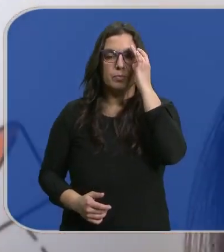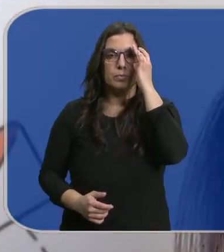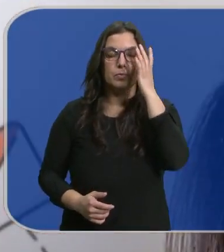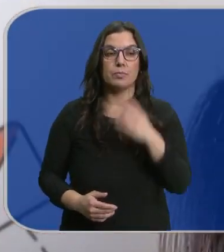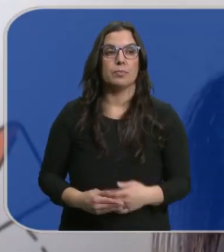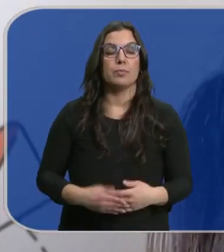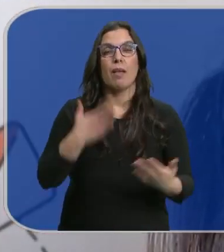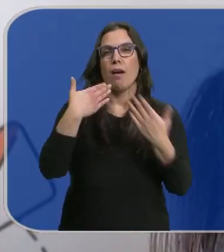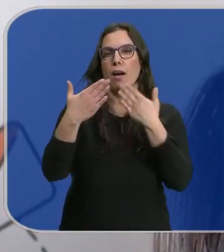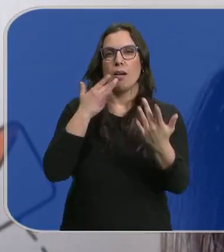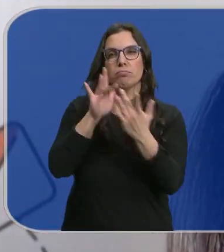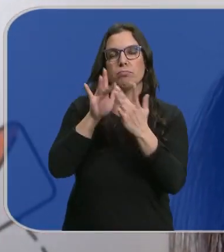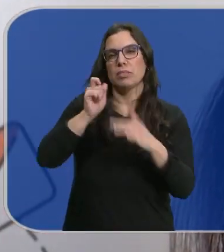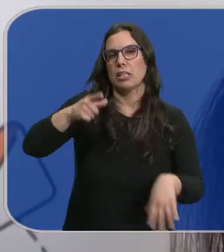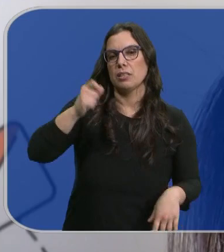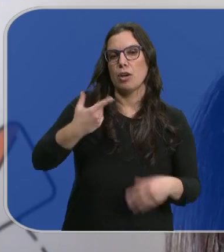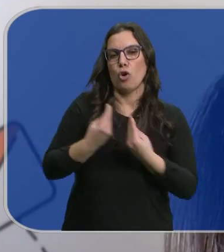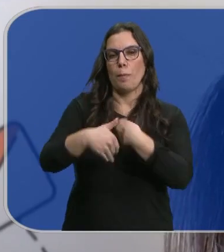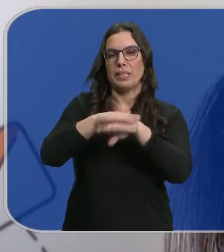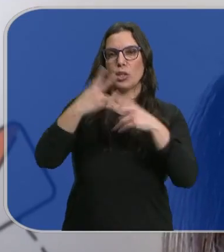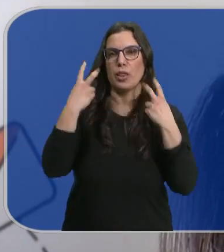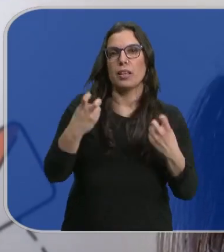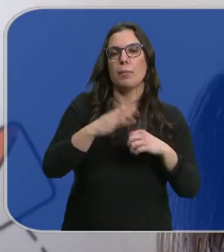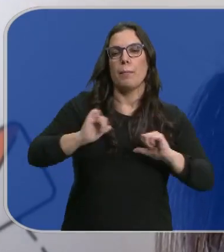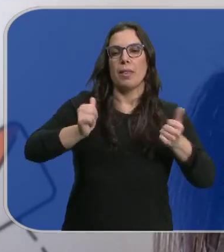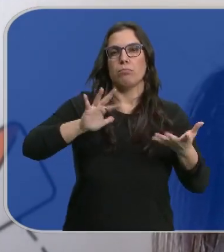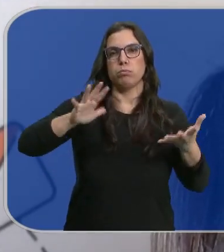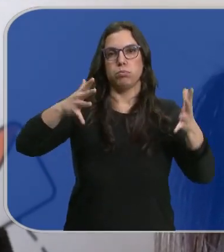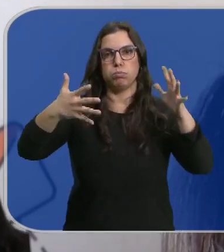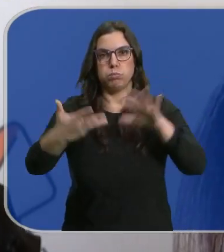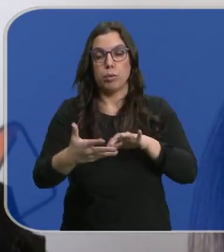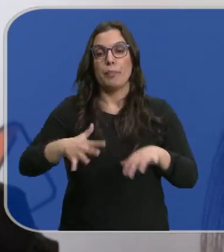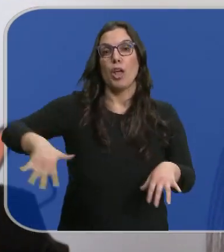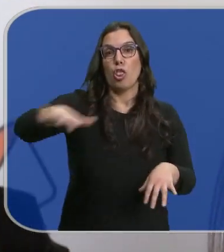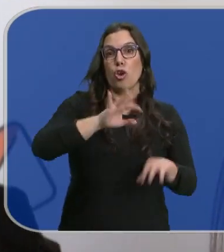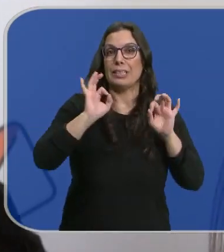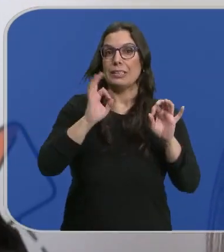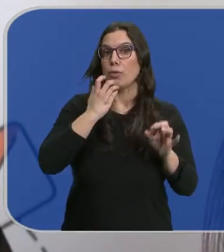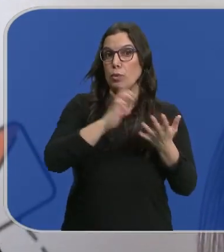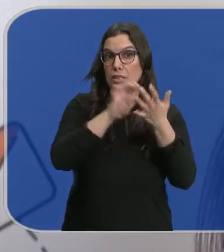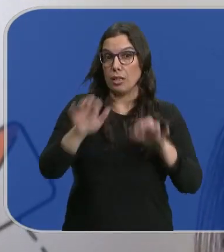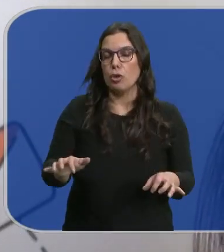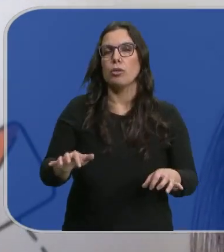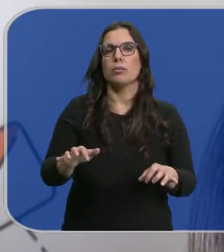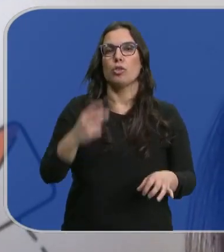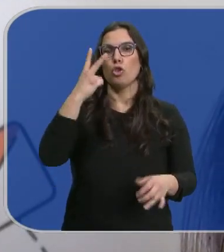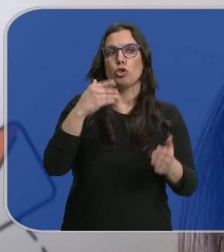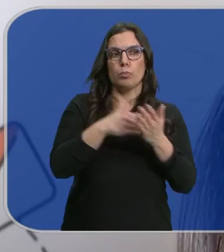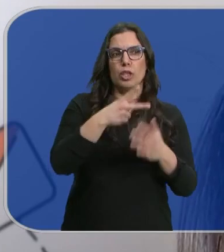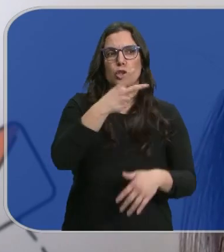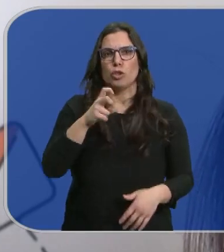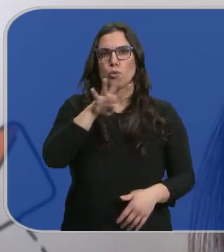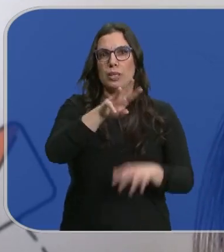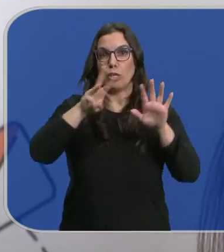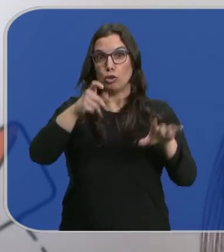Estamos en conversaciones permanentes con el Ministerio de Hacienda para ir implementando en territorios concretos como Castilla y León, donde hay